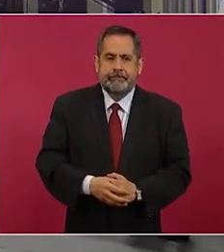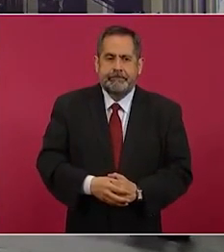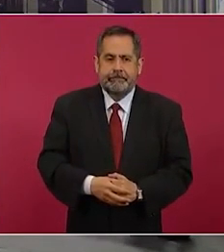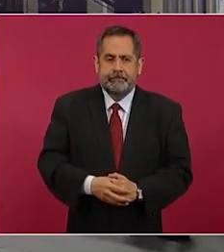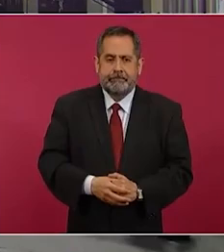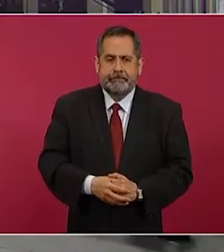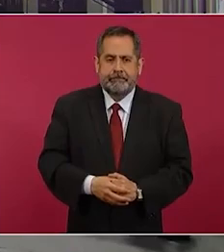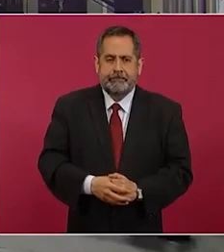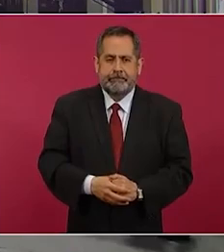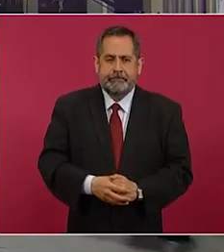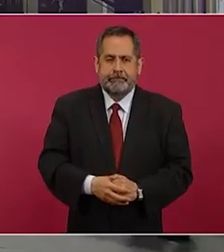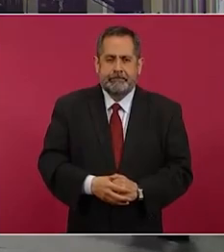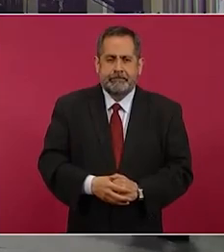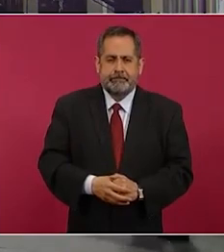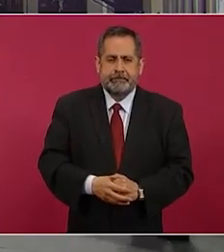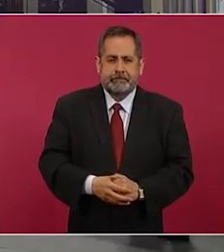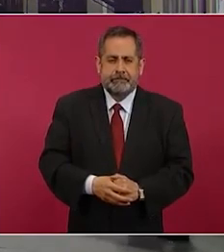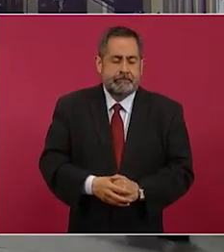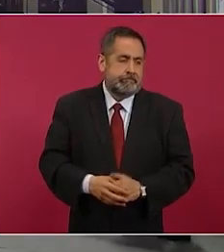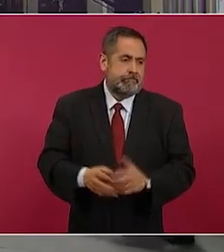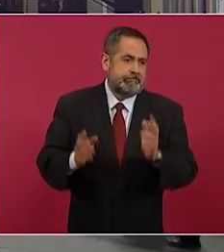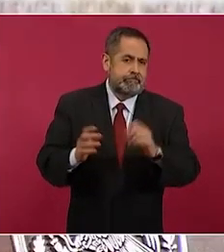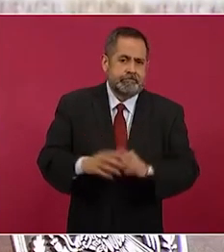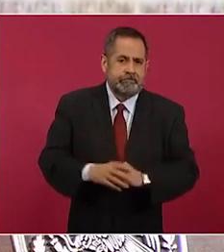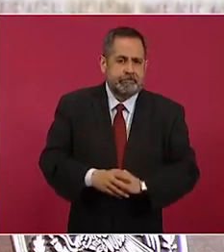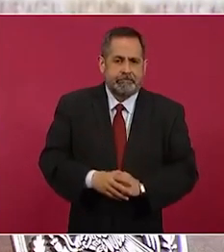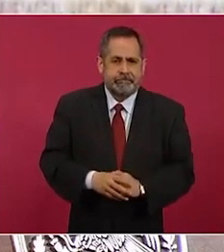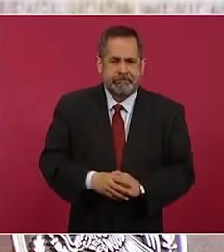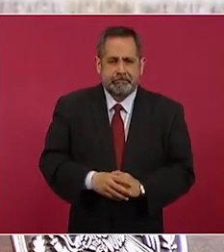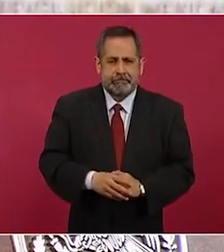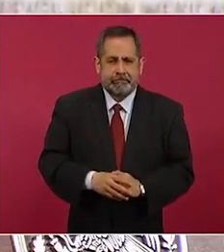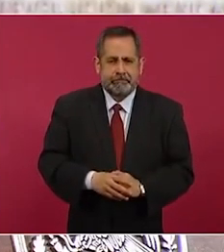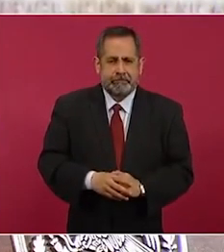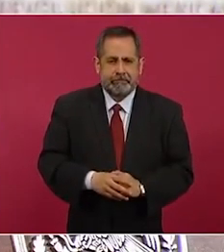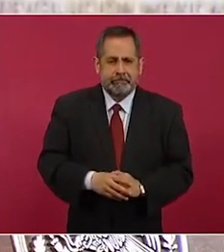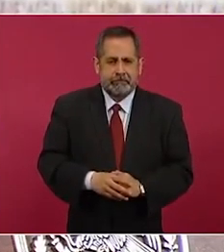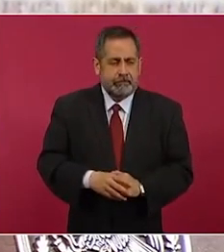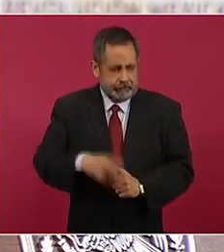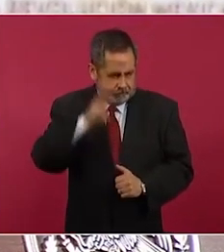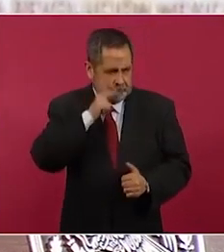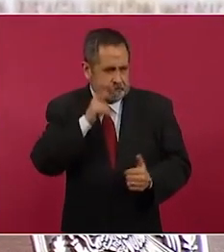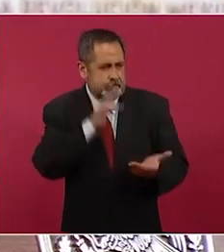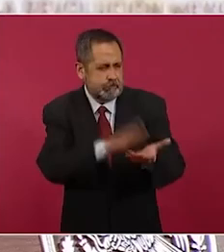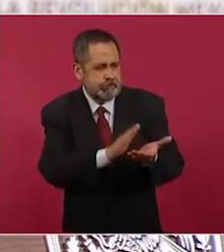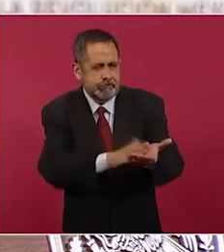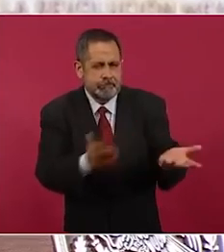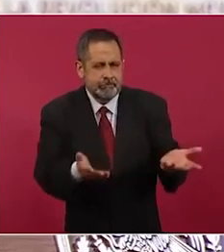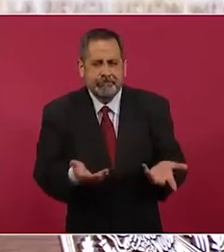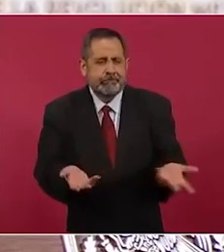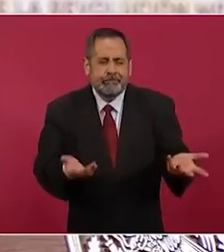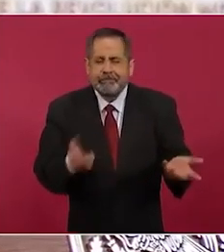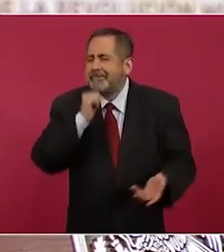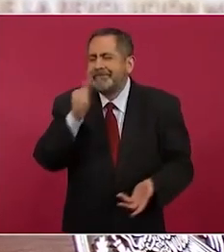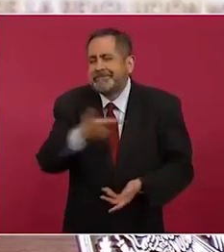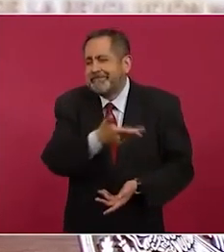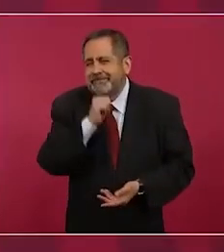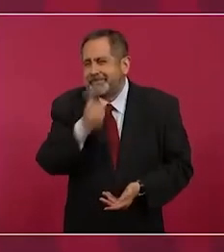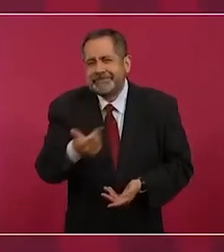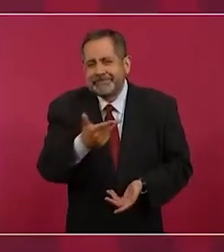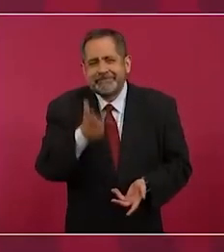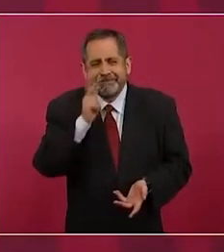¿Eh? No, pero no va a probar nada, pero lo que quiero decirles es,